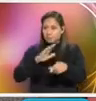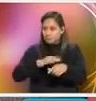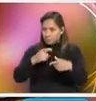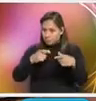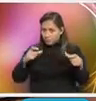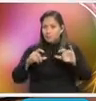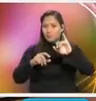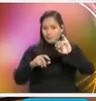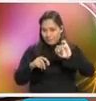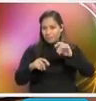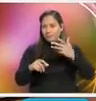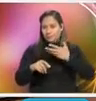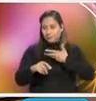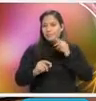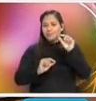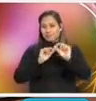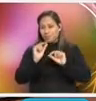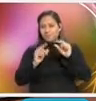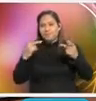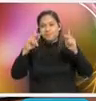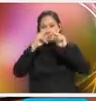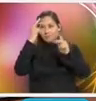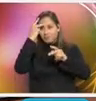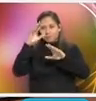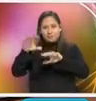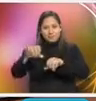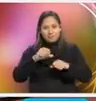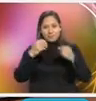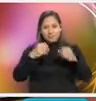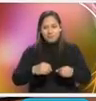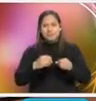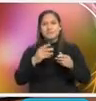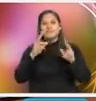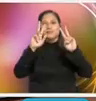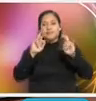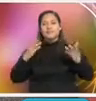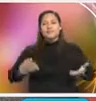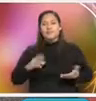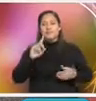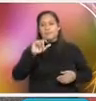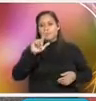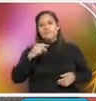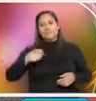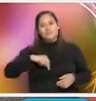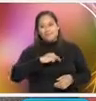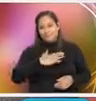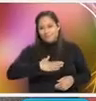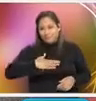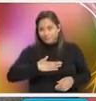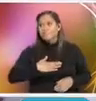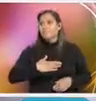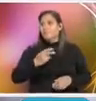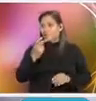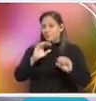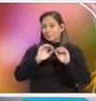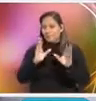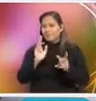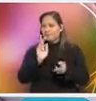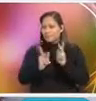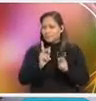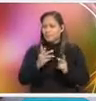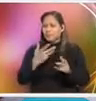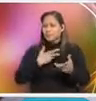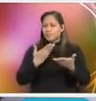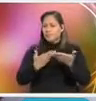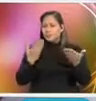vamos acaparando más el Palacio de Bellas Artes en esta disciplina de la danza, que para nosotros es un placer. Claro está. Platícanos, van a tener